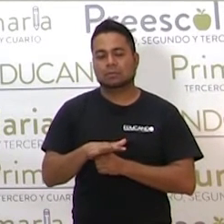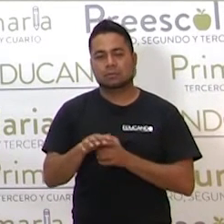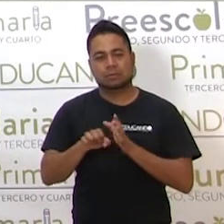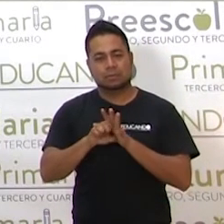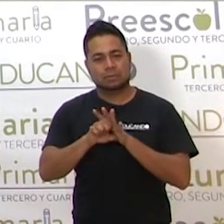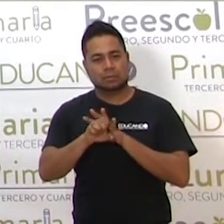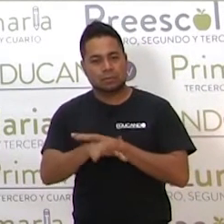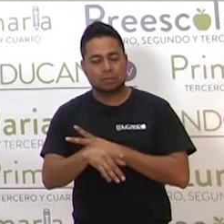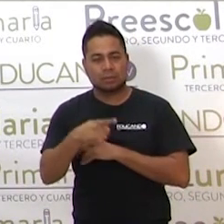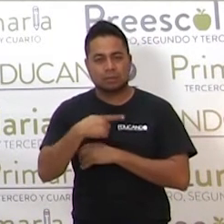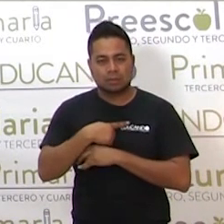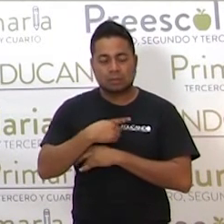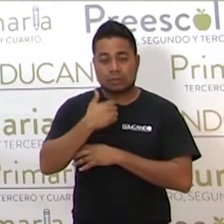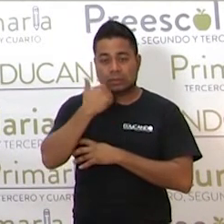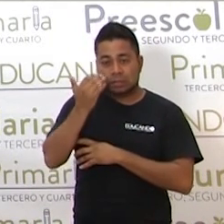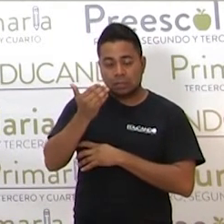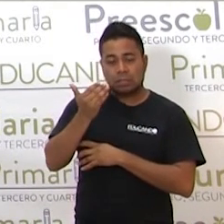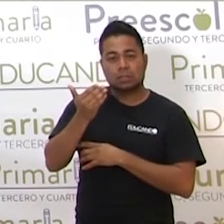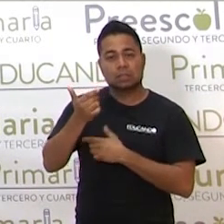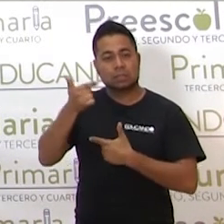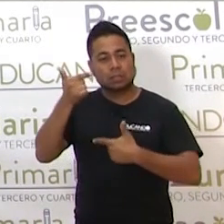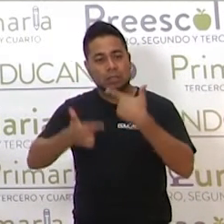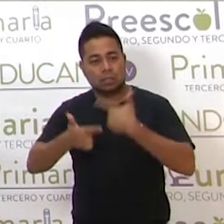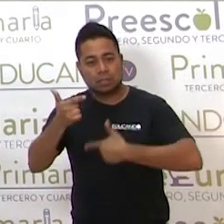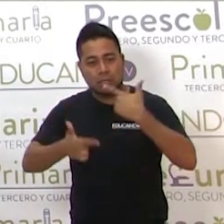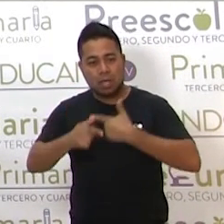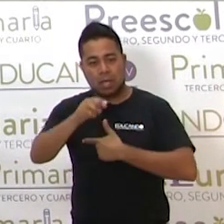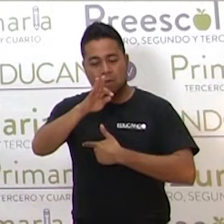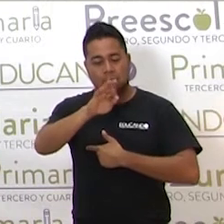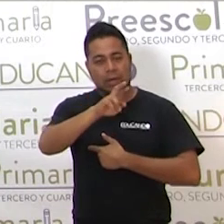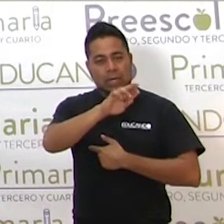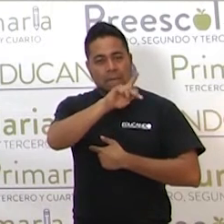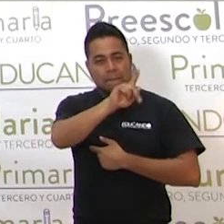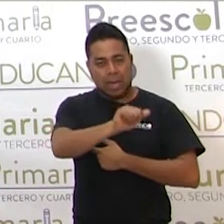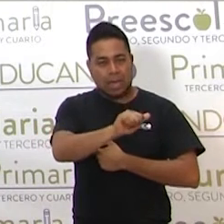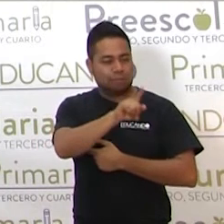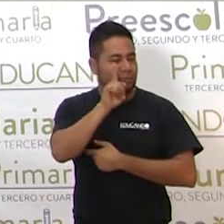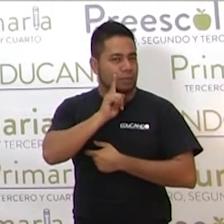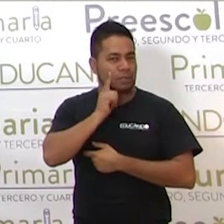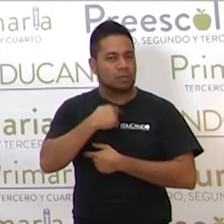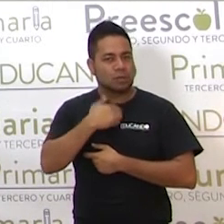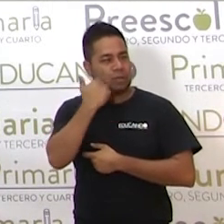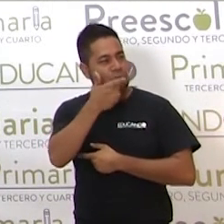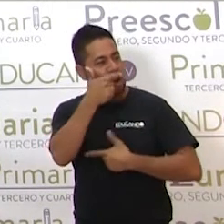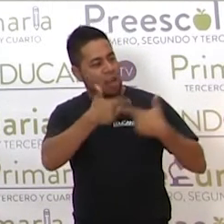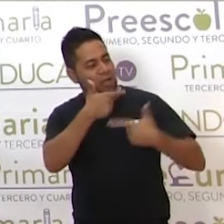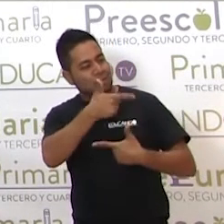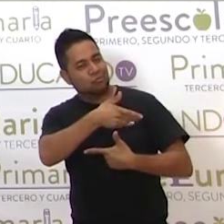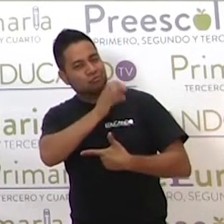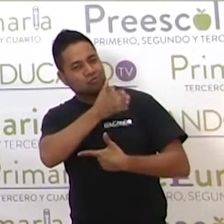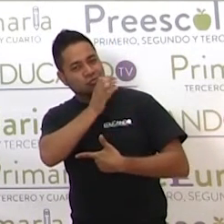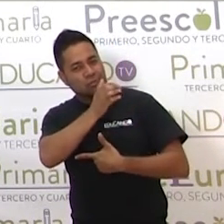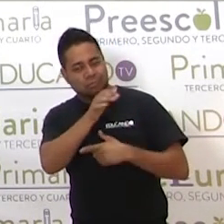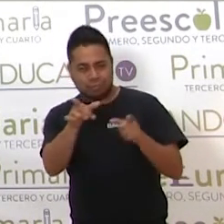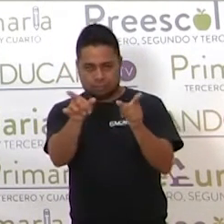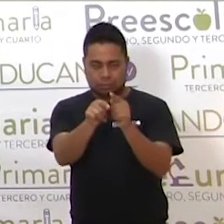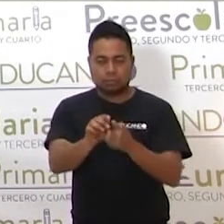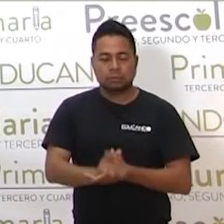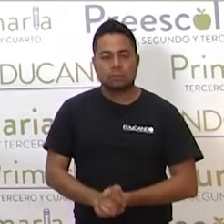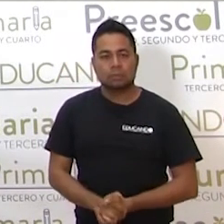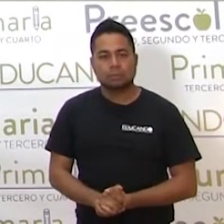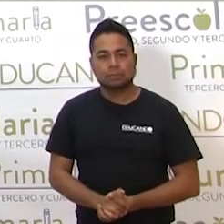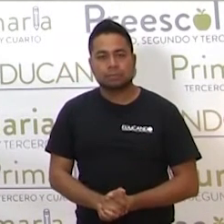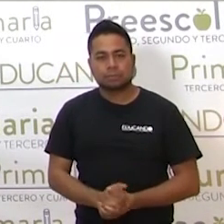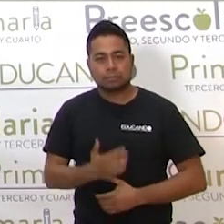algunos tragos de la leche de Felipa. Fin. Bueno, por cuestiones